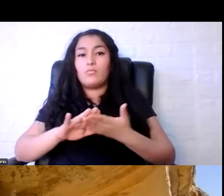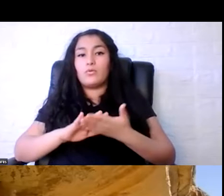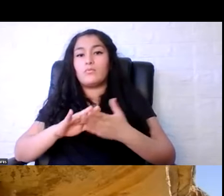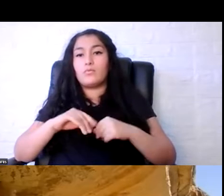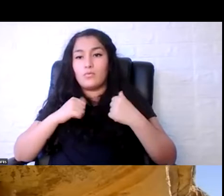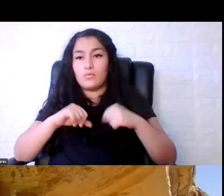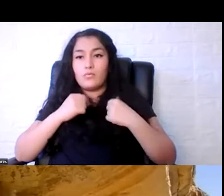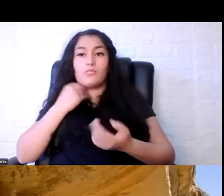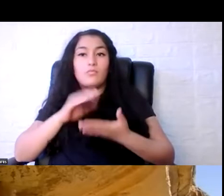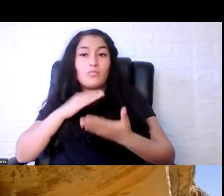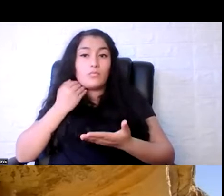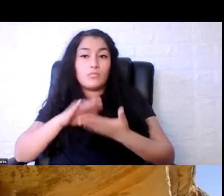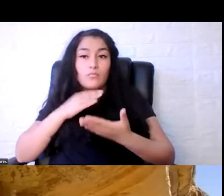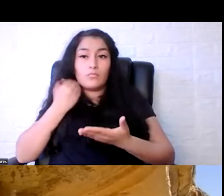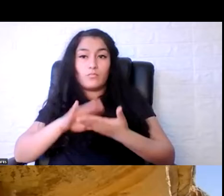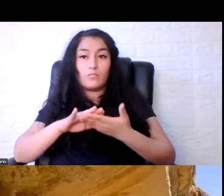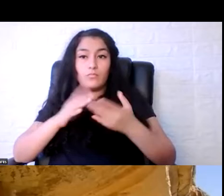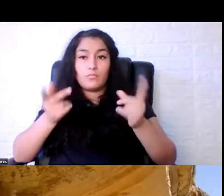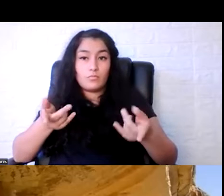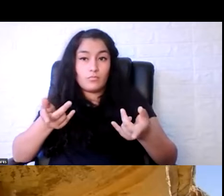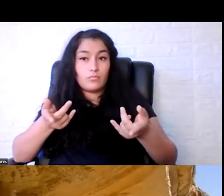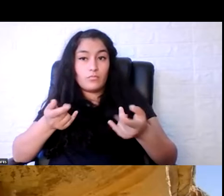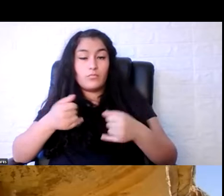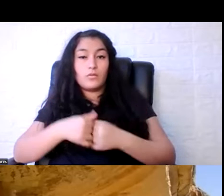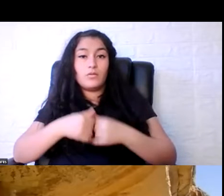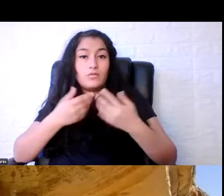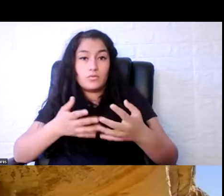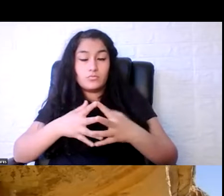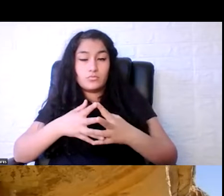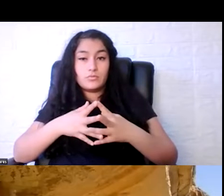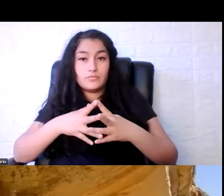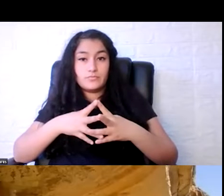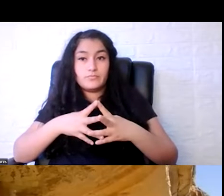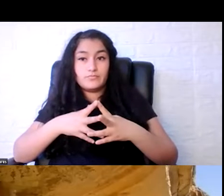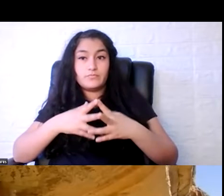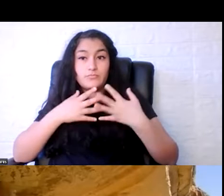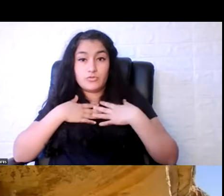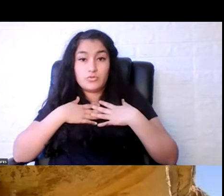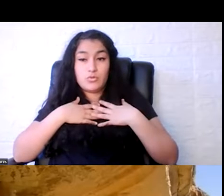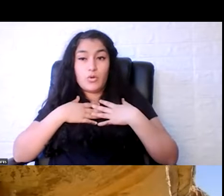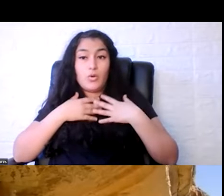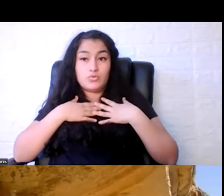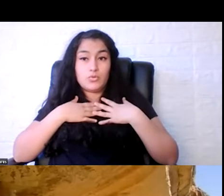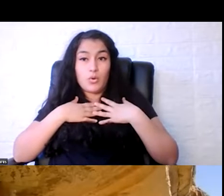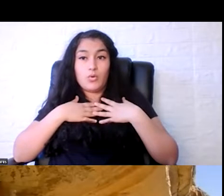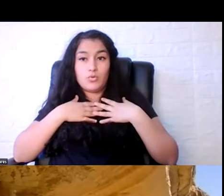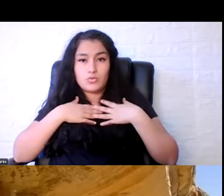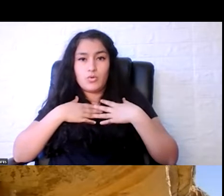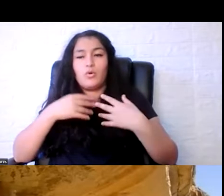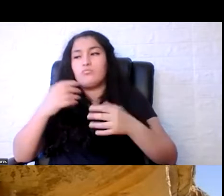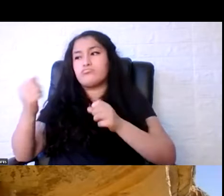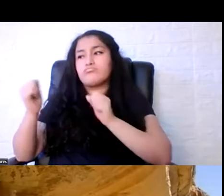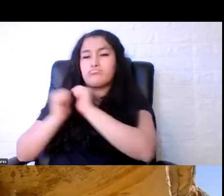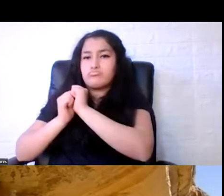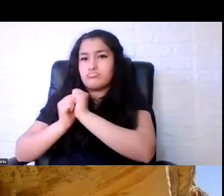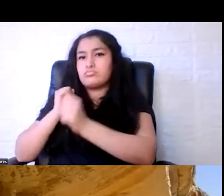autoridad hacia los jóvenes. Entonces, yo hice una encuesta con un colega que tengo en Texas,